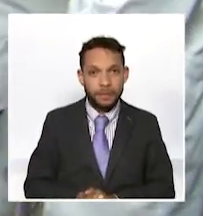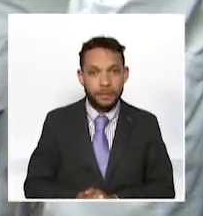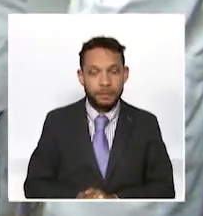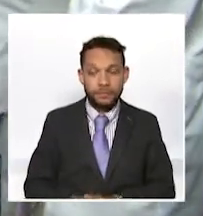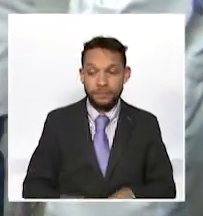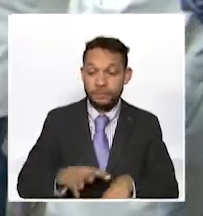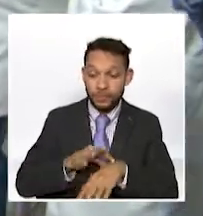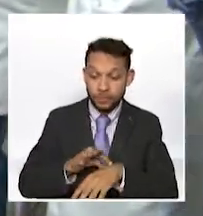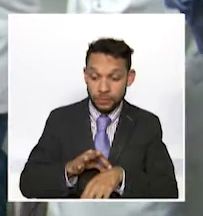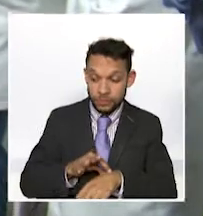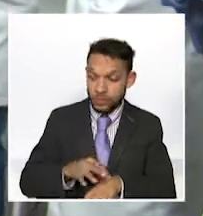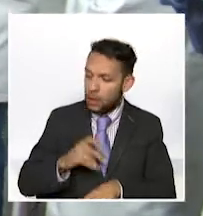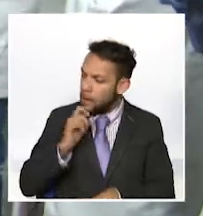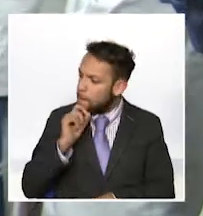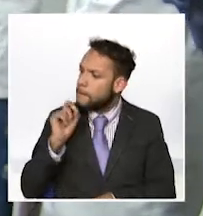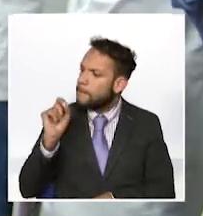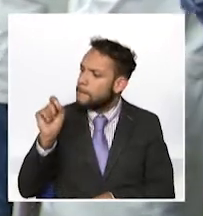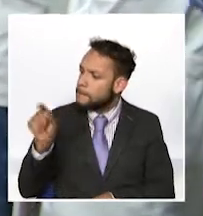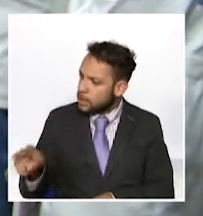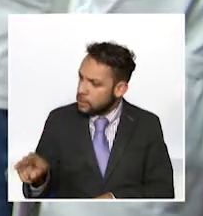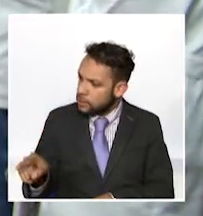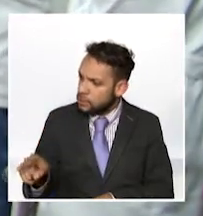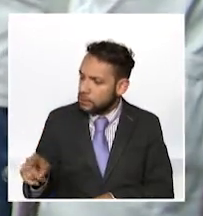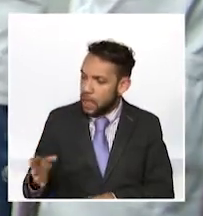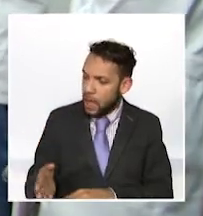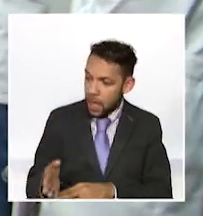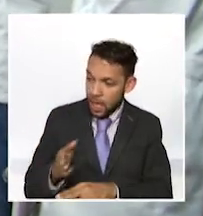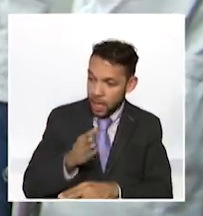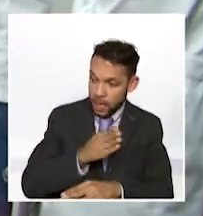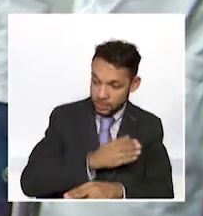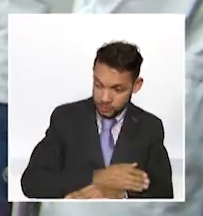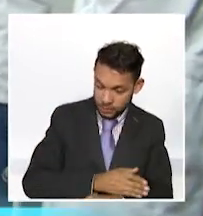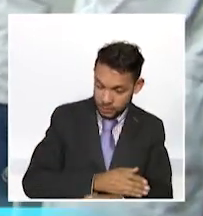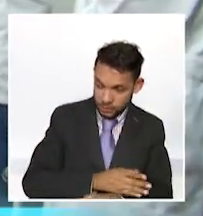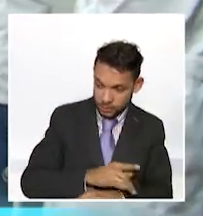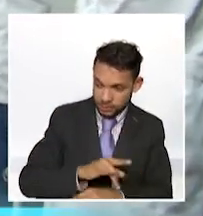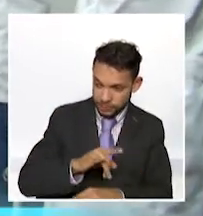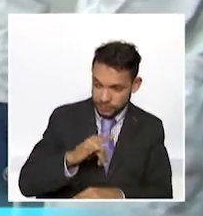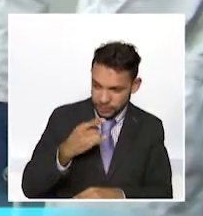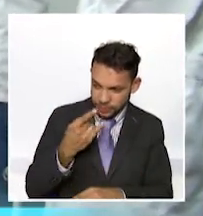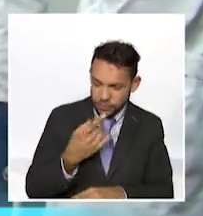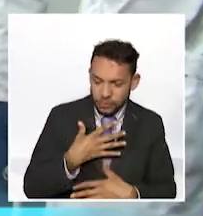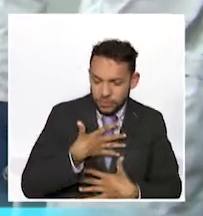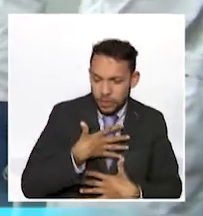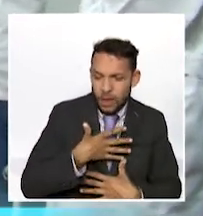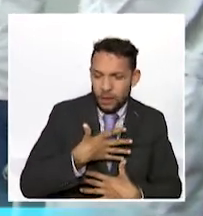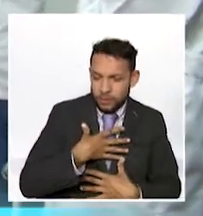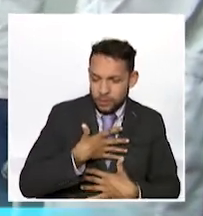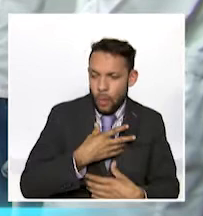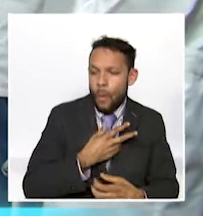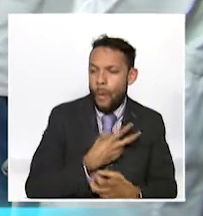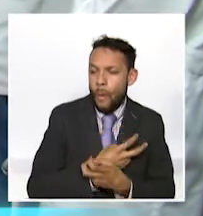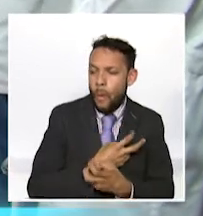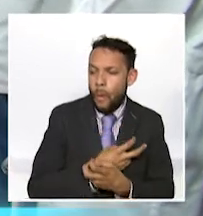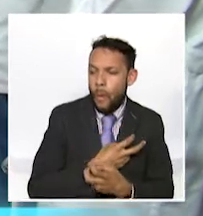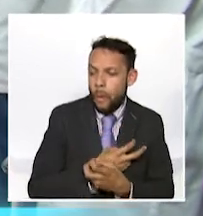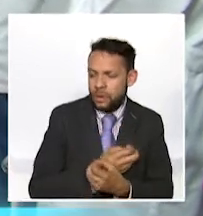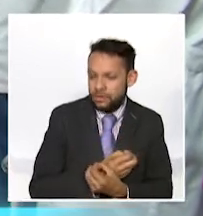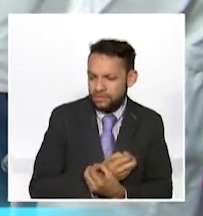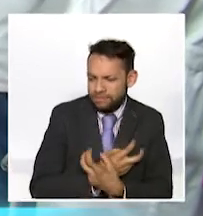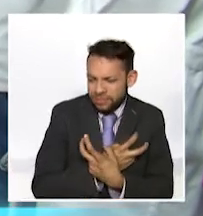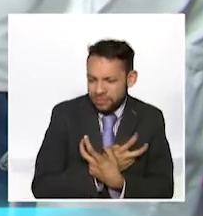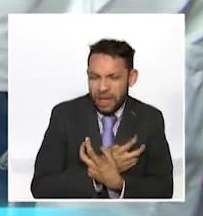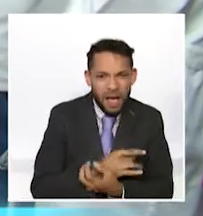Doctor, básicamente una pregunta, aparte de la contraindicación que usted nos refería en el caso de las osteoporosis avanzadas,